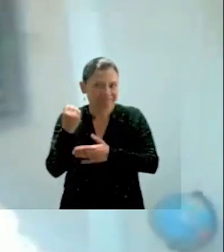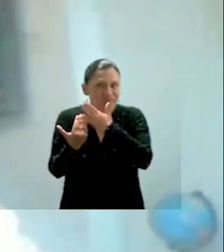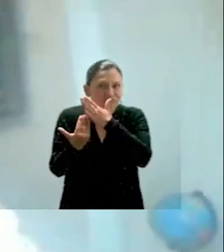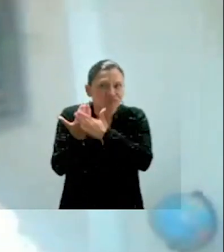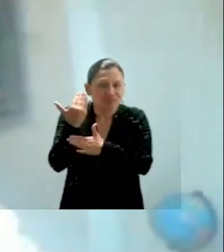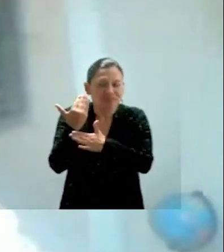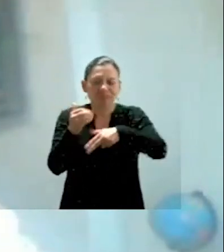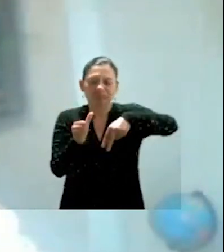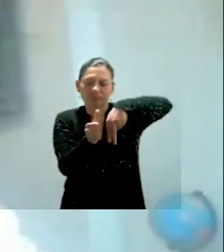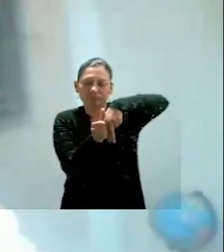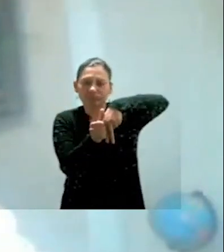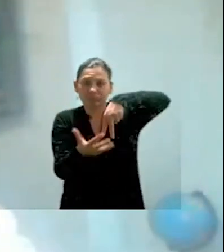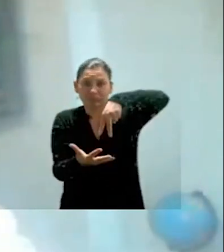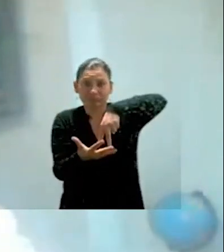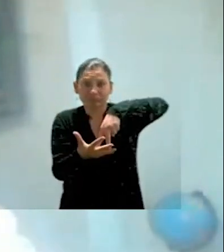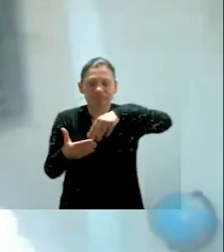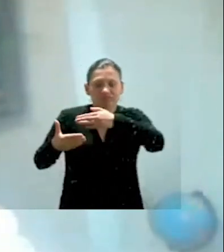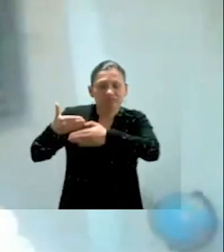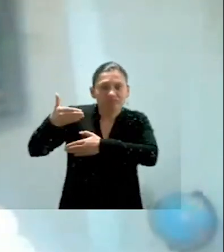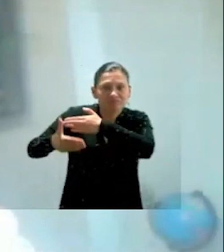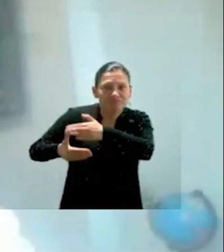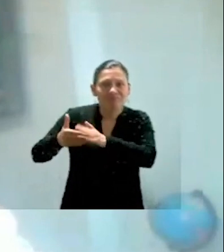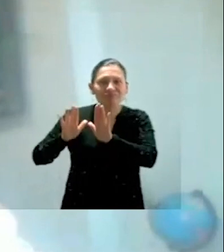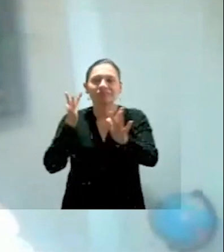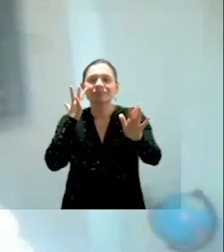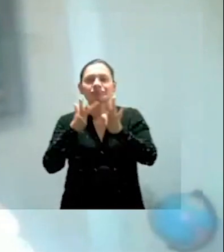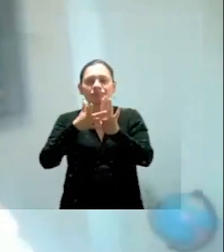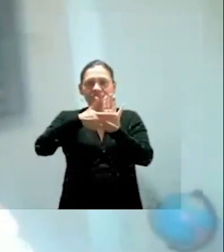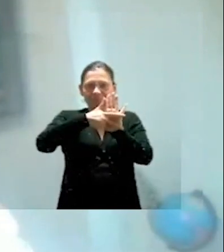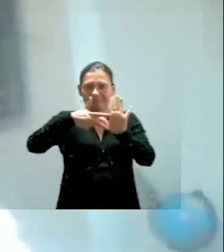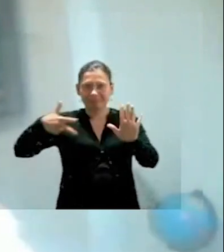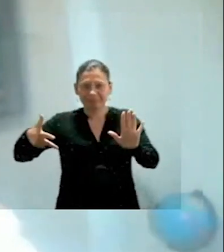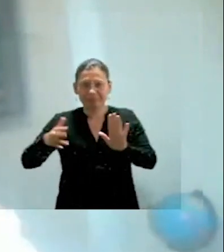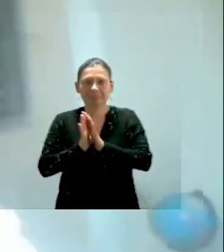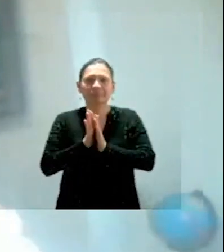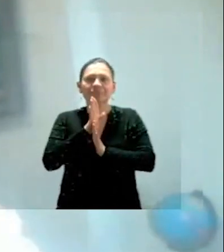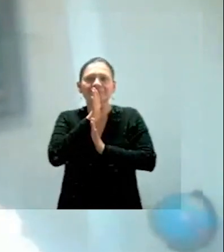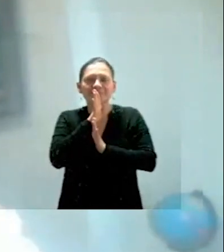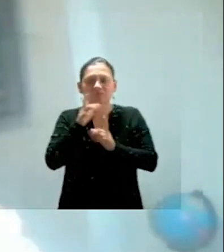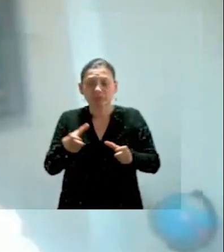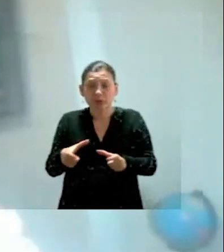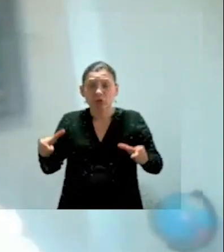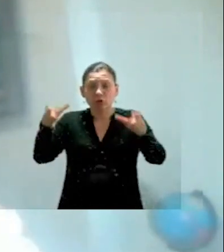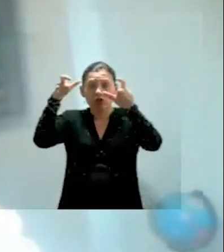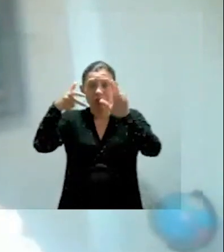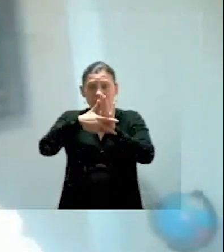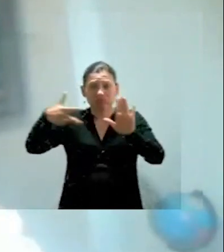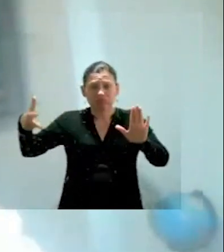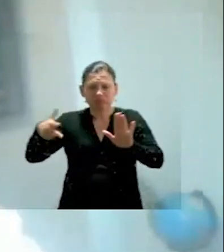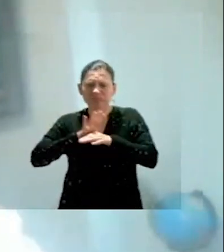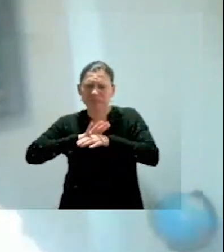el título primero, capítulo segundo de la Constitución, del 11 al 44, y digamos, era una